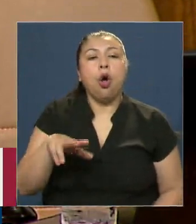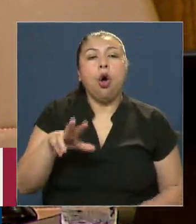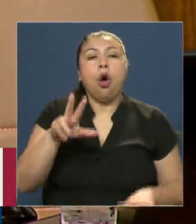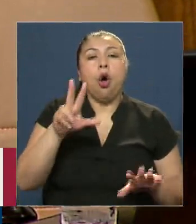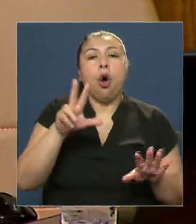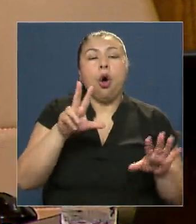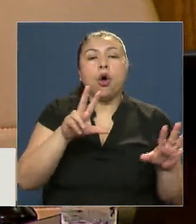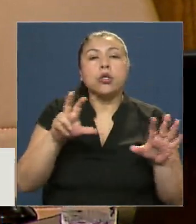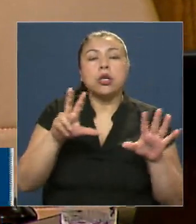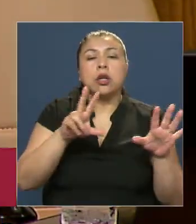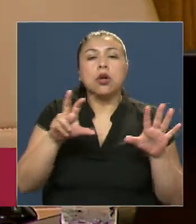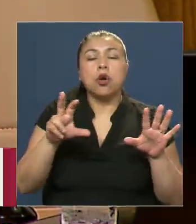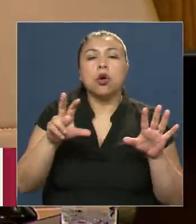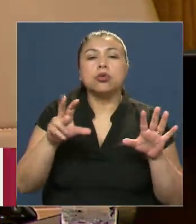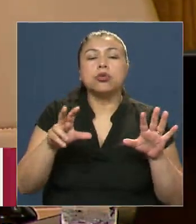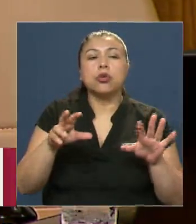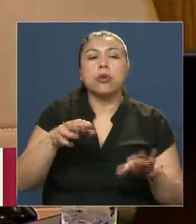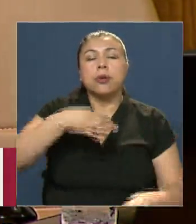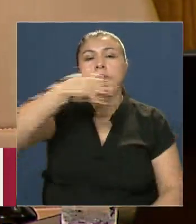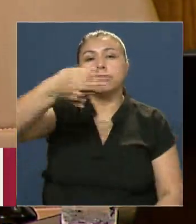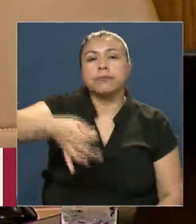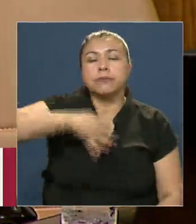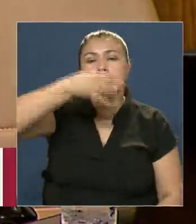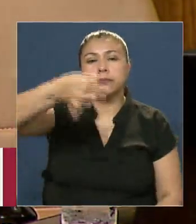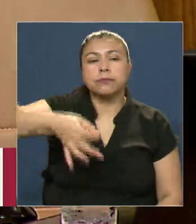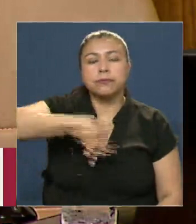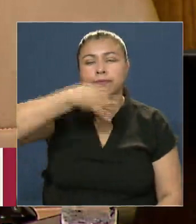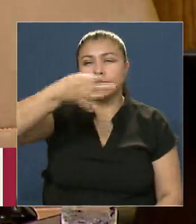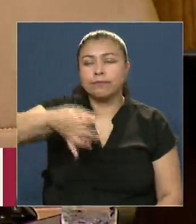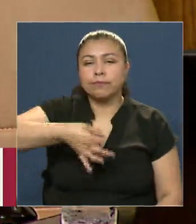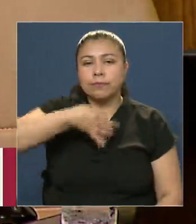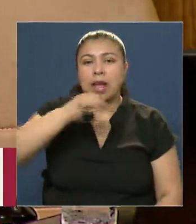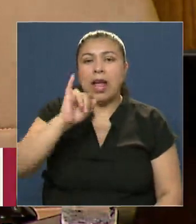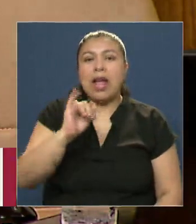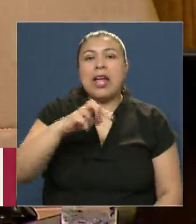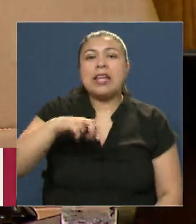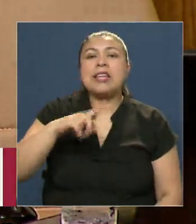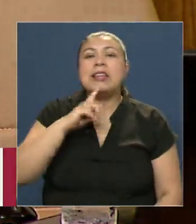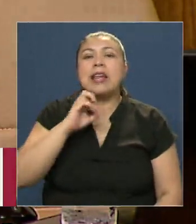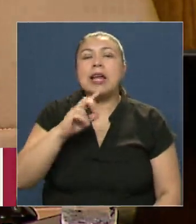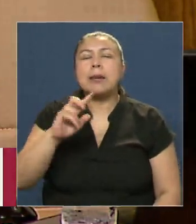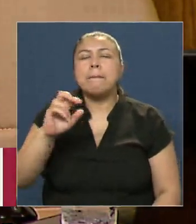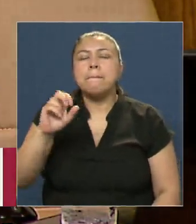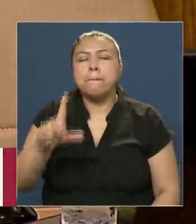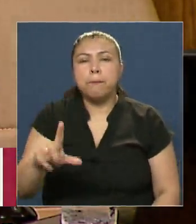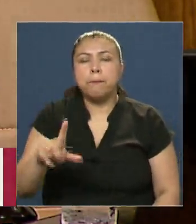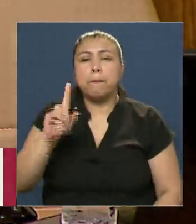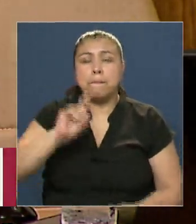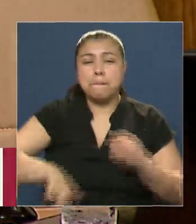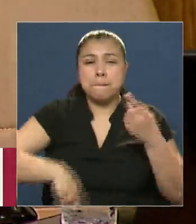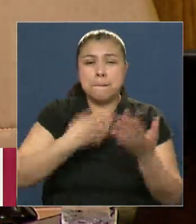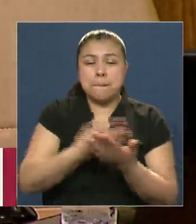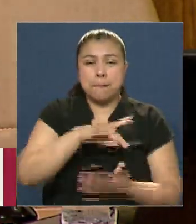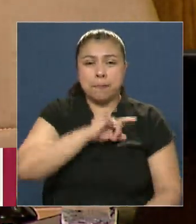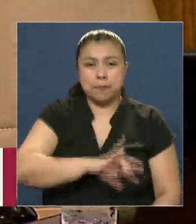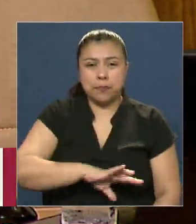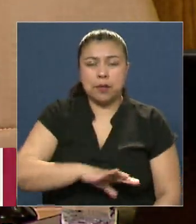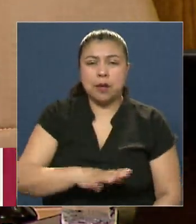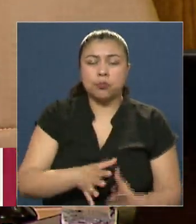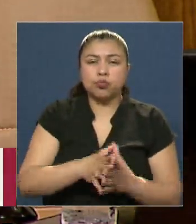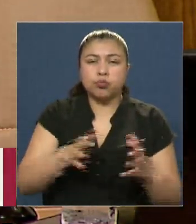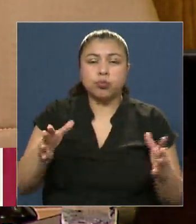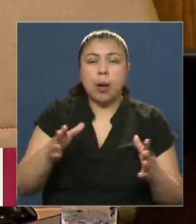88 conferencias de Interpol. Por primera vez Chile, a través de una gran PDI